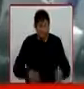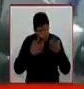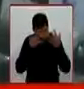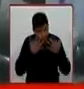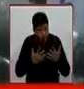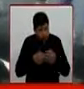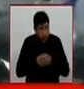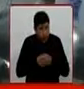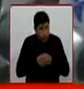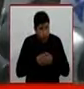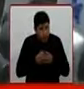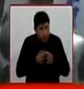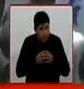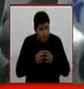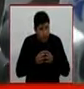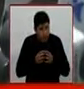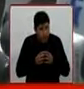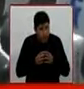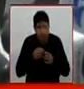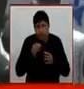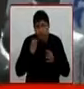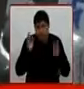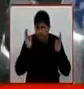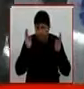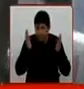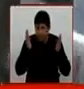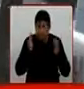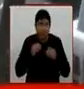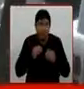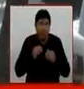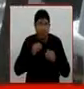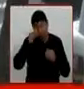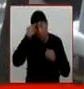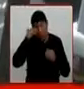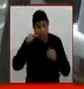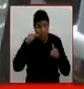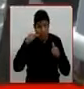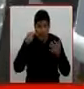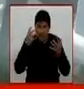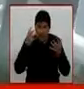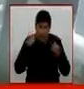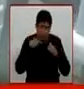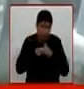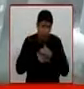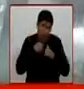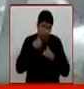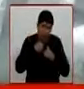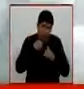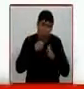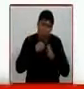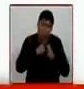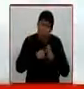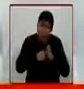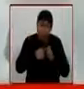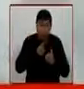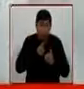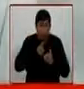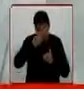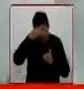Lamentablemente se trata de un feminicidio seguido de suicidio. Es lo que puedo adelantar